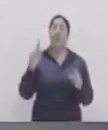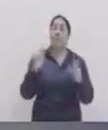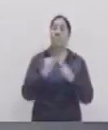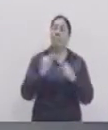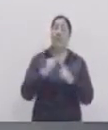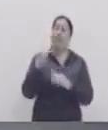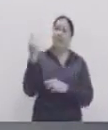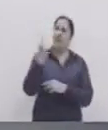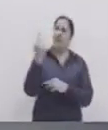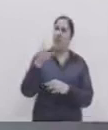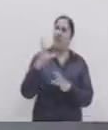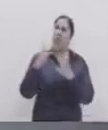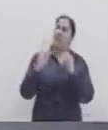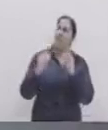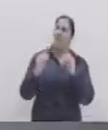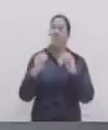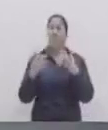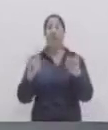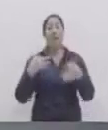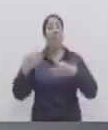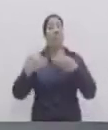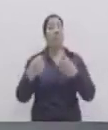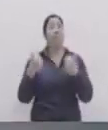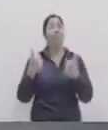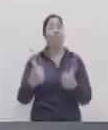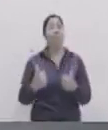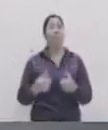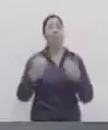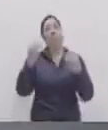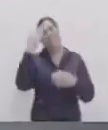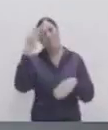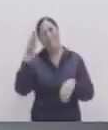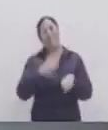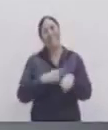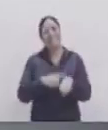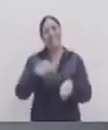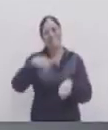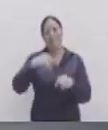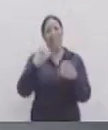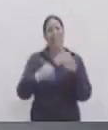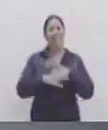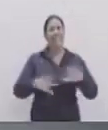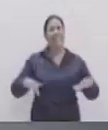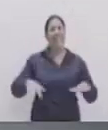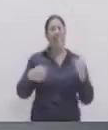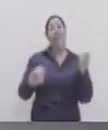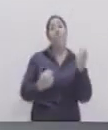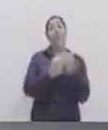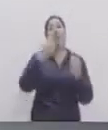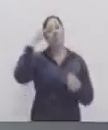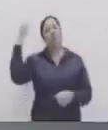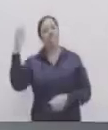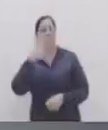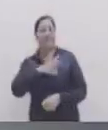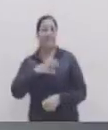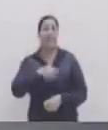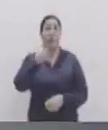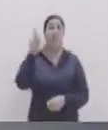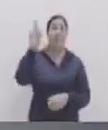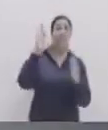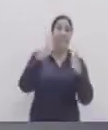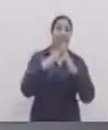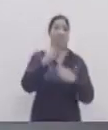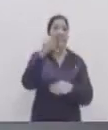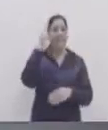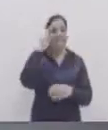Palabras valiosas las que salen de su boca. Muchísimas gracias, licenciada, por su tiempo. Es así como llegamos al final del segmento de apoyo psicosocial. Y a ustedes en